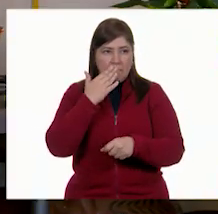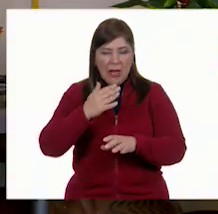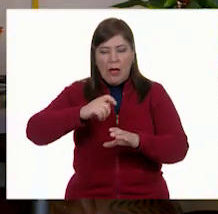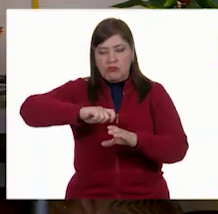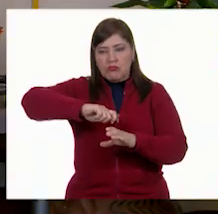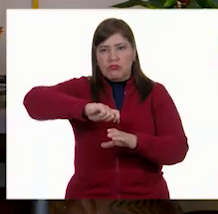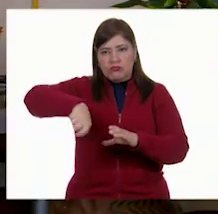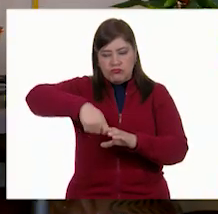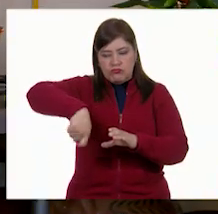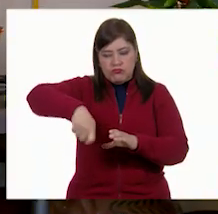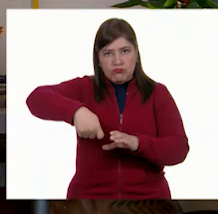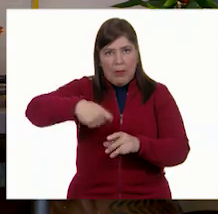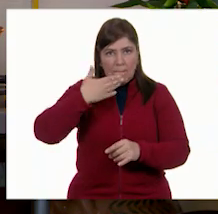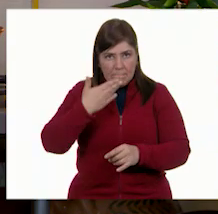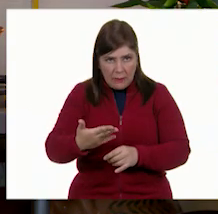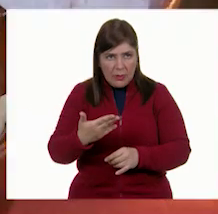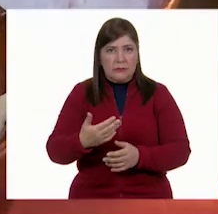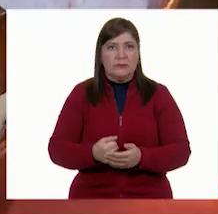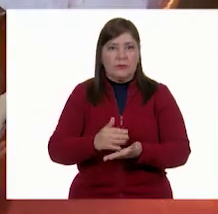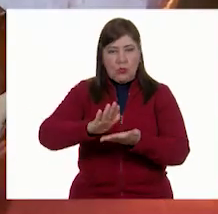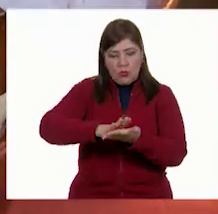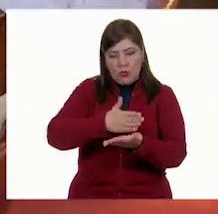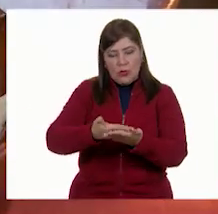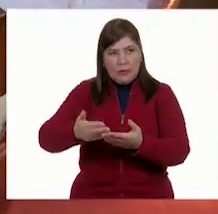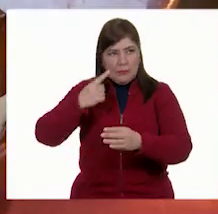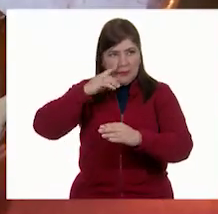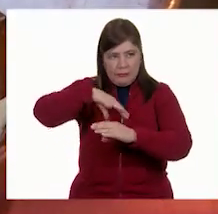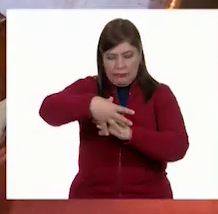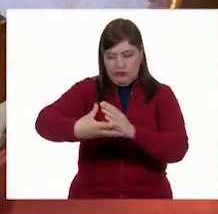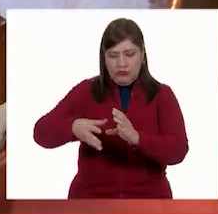batido, montado.